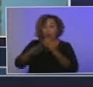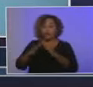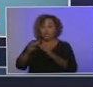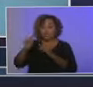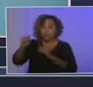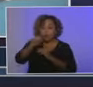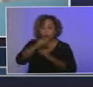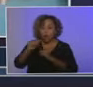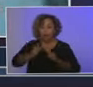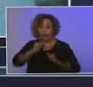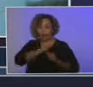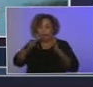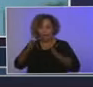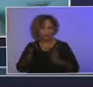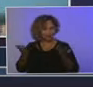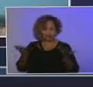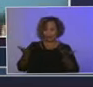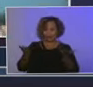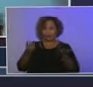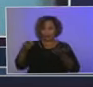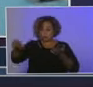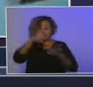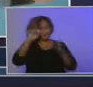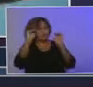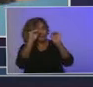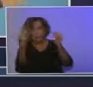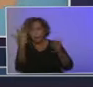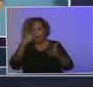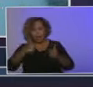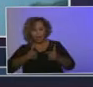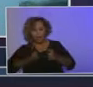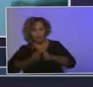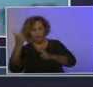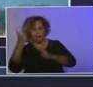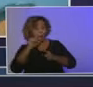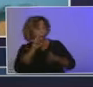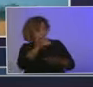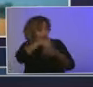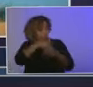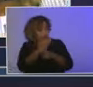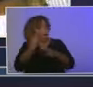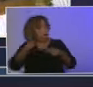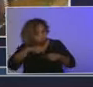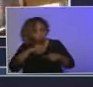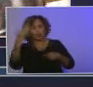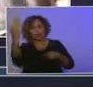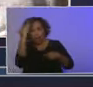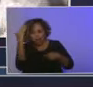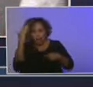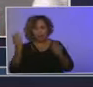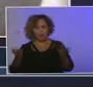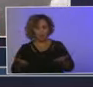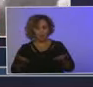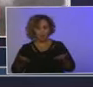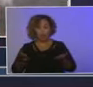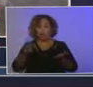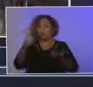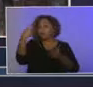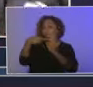municipios. Y de hecho es un reclamo que ellos están haciendo. ¿Por qué no nos están utilizando? Si